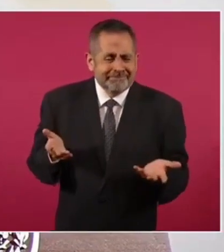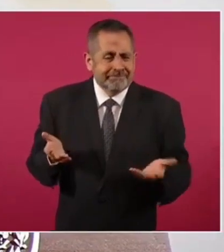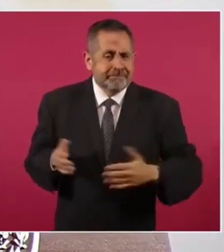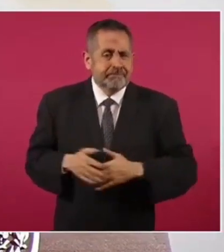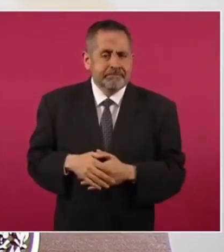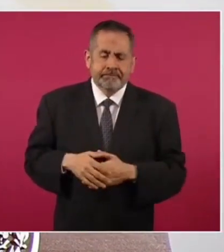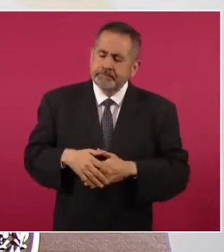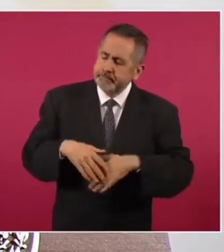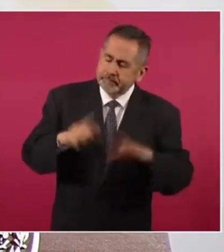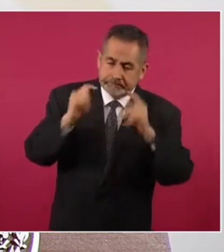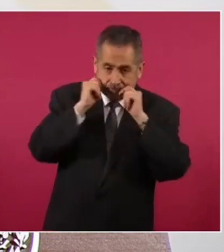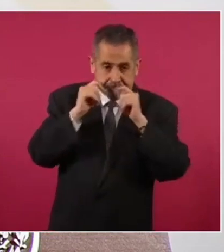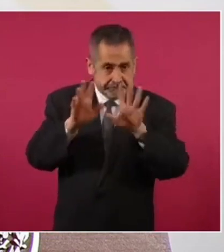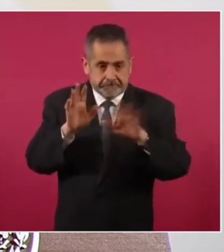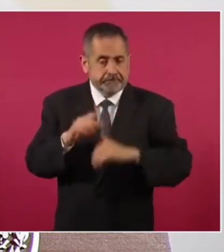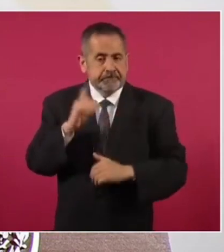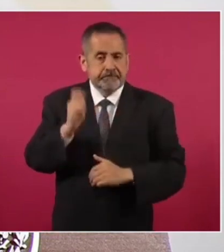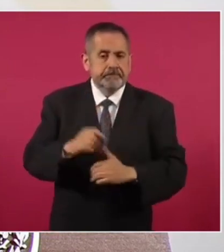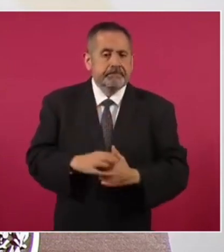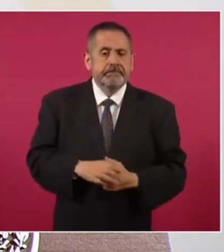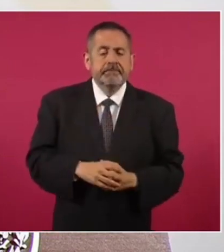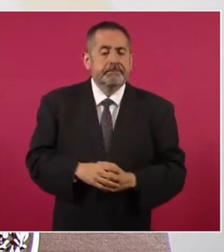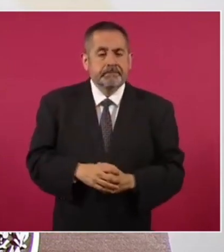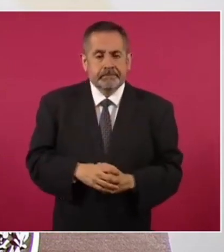Pero independientemente de eso,